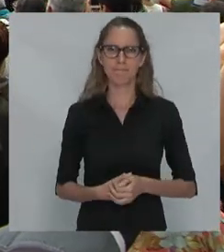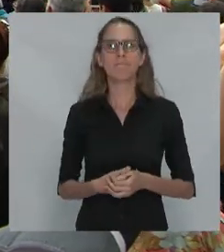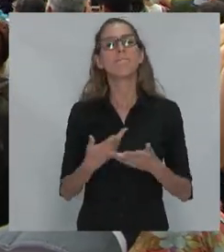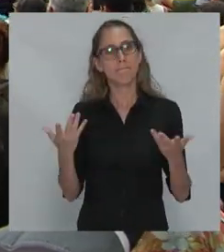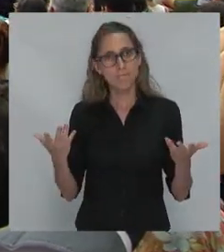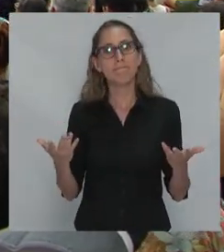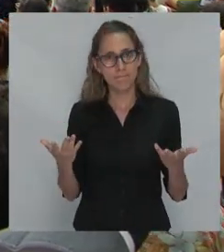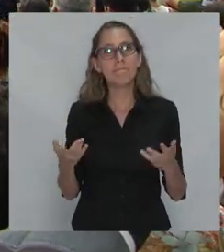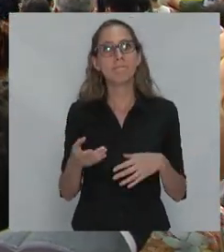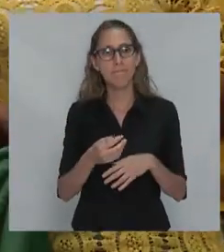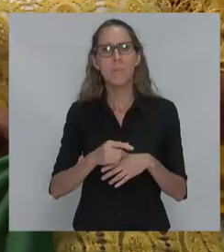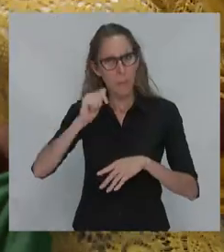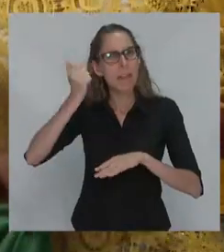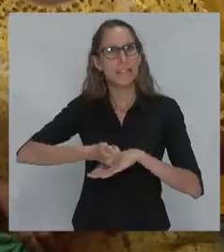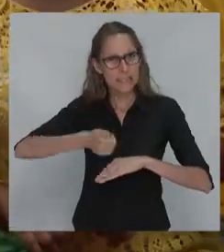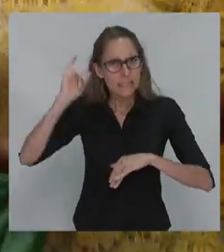Eso no